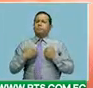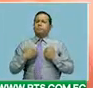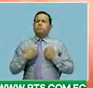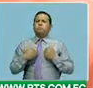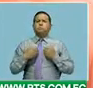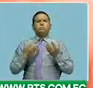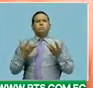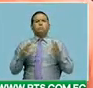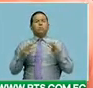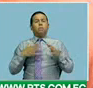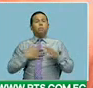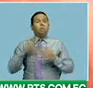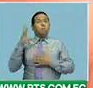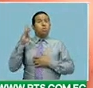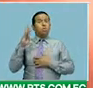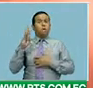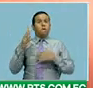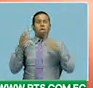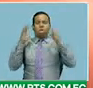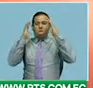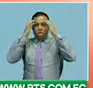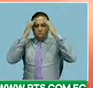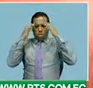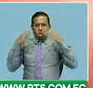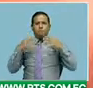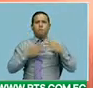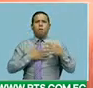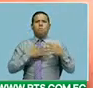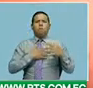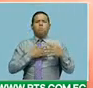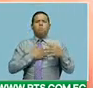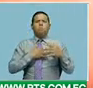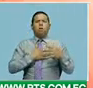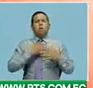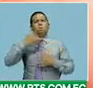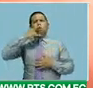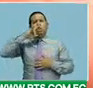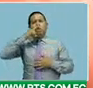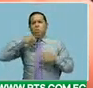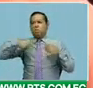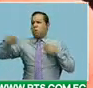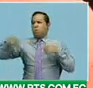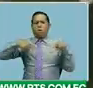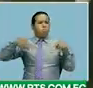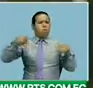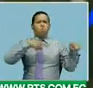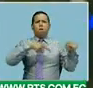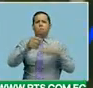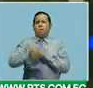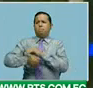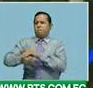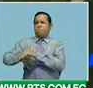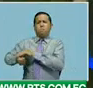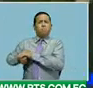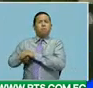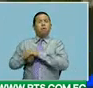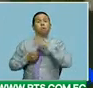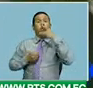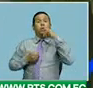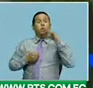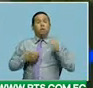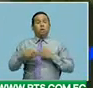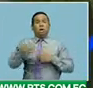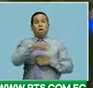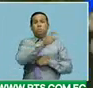una hora nerviosa, ¿no? Porque el disparo, la gente corría, los niños corrían, los niños ingresaron acá a esconderse, porque los tipos andaban armados, pues